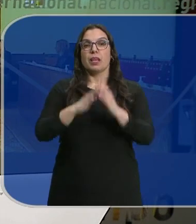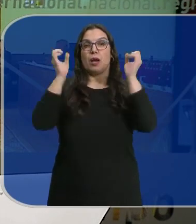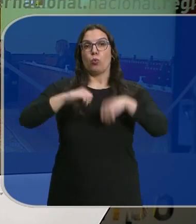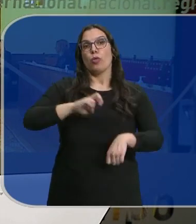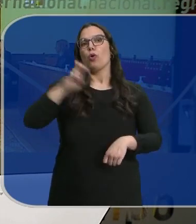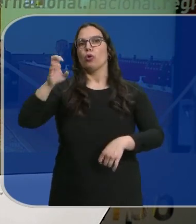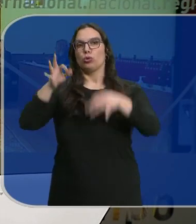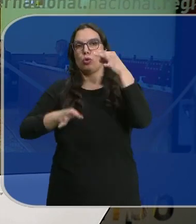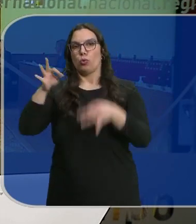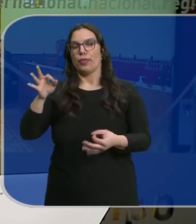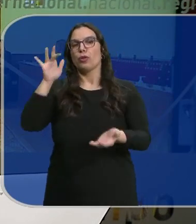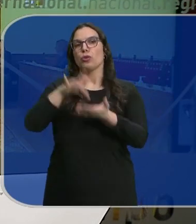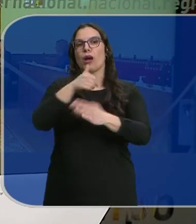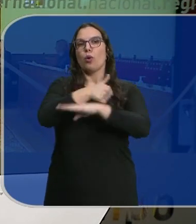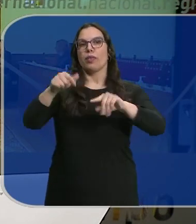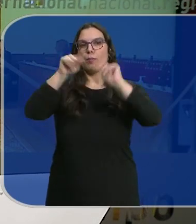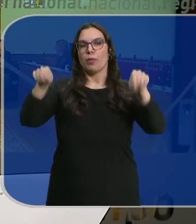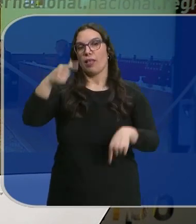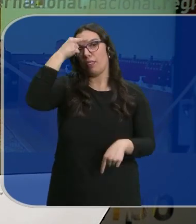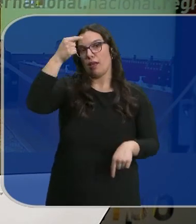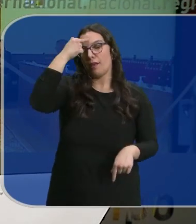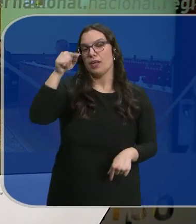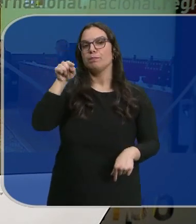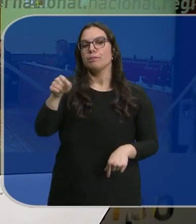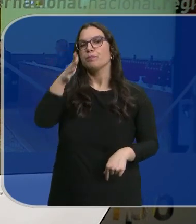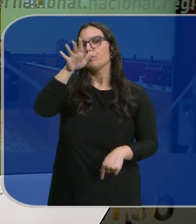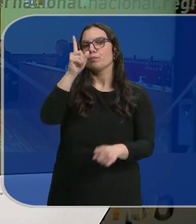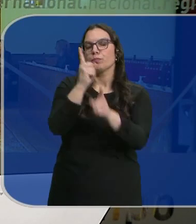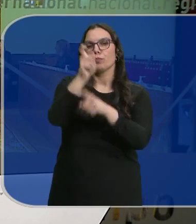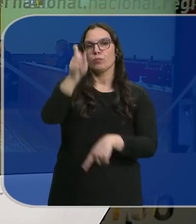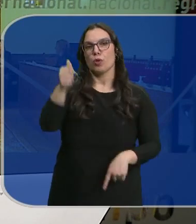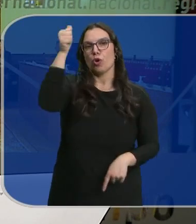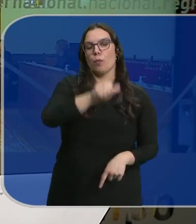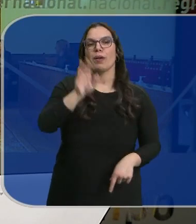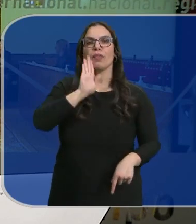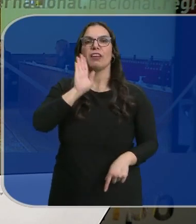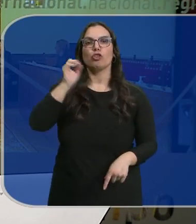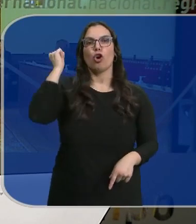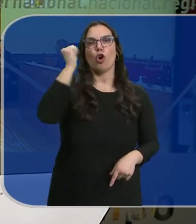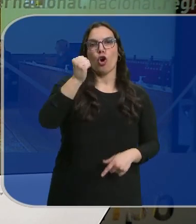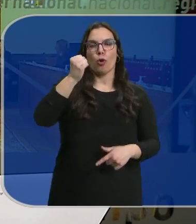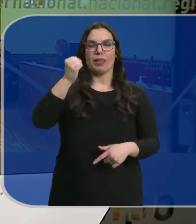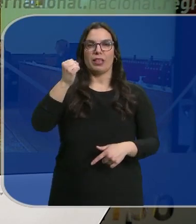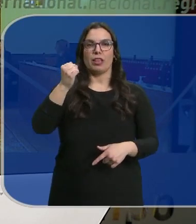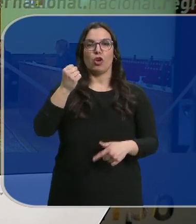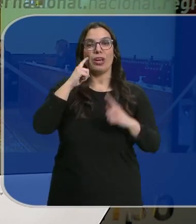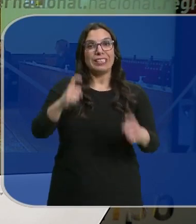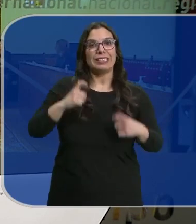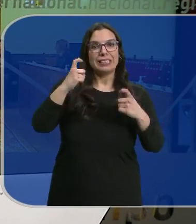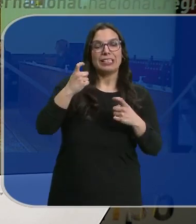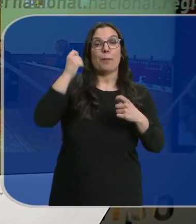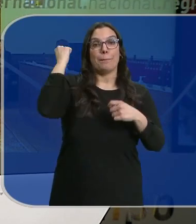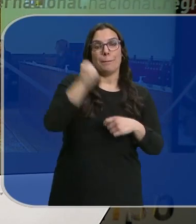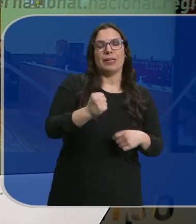partes en otro juicio, el celebrado en la Audiencia Provincial de Ávila, en el que se acusaba a un hombre de un delito de homicidio en grado de tentativa y